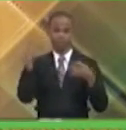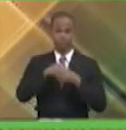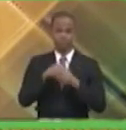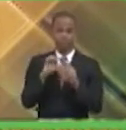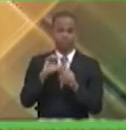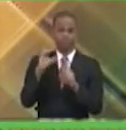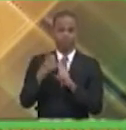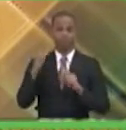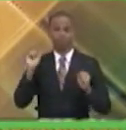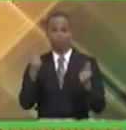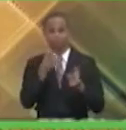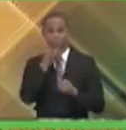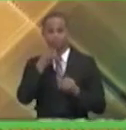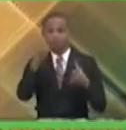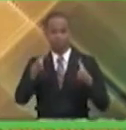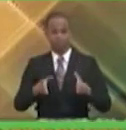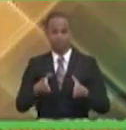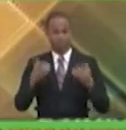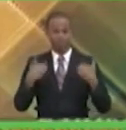cultural que tenemos todos los dominicanos.